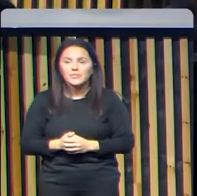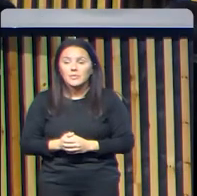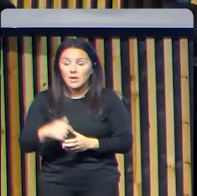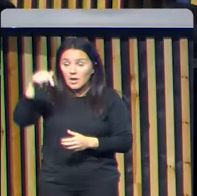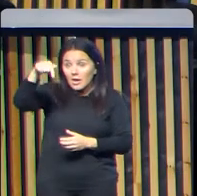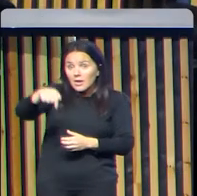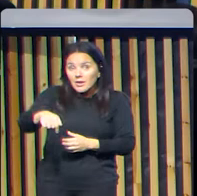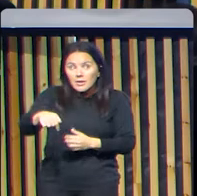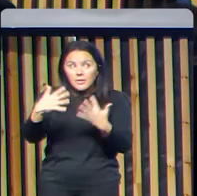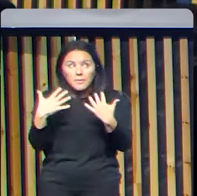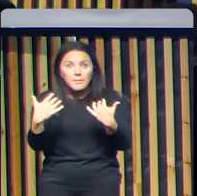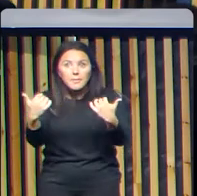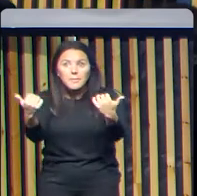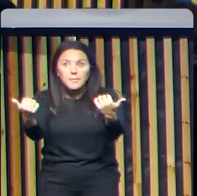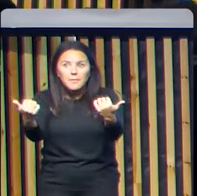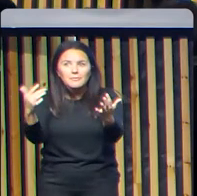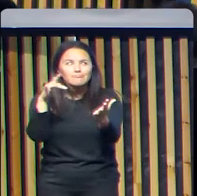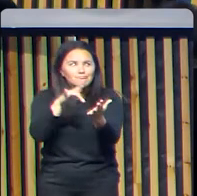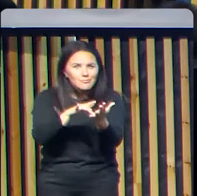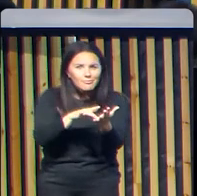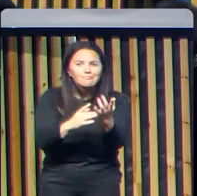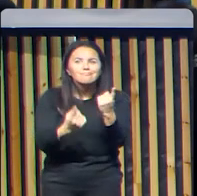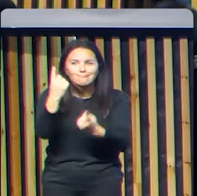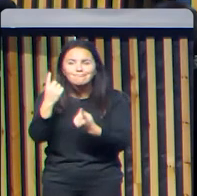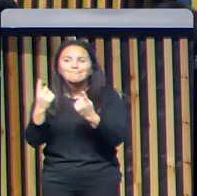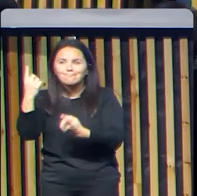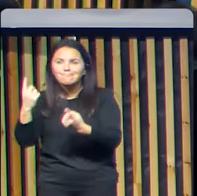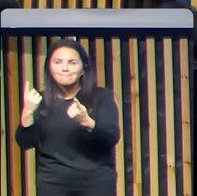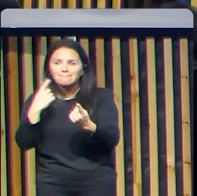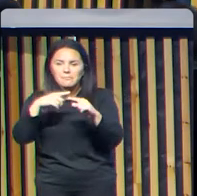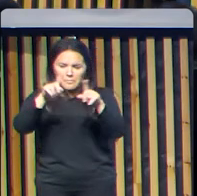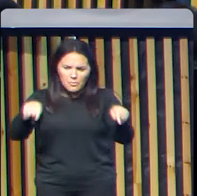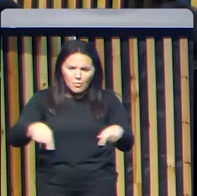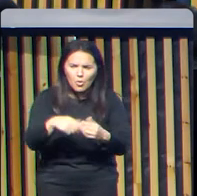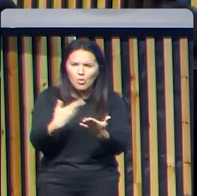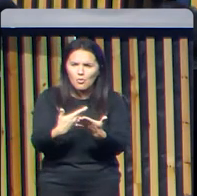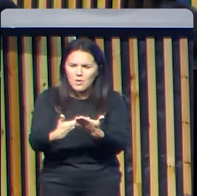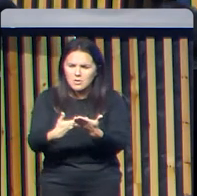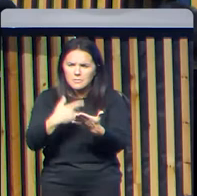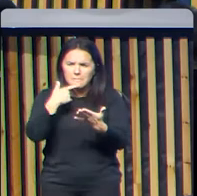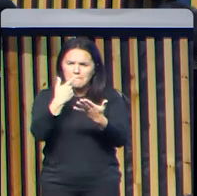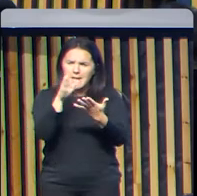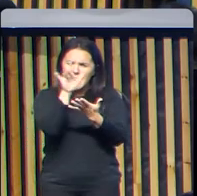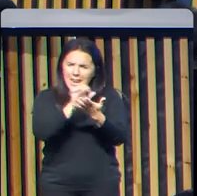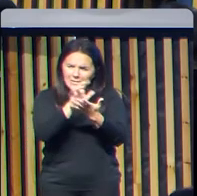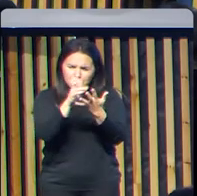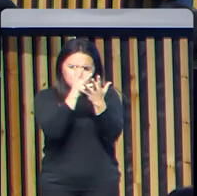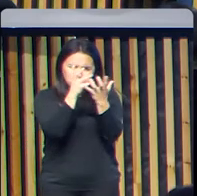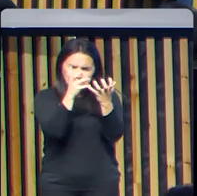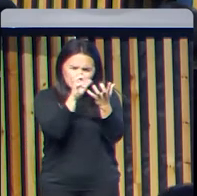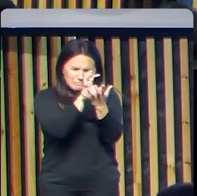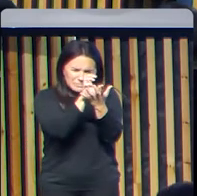A quién de los que estamos aquí presentes le ha pasado alguna vez lo de firmar un documento de estos así con la letra súper pequeña